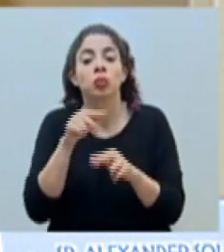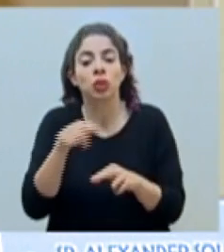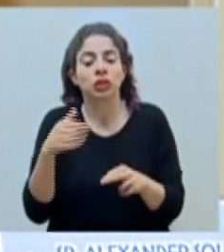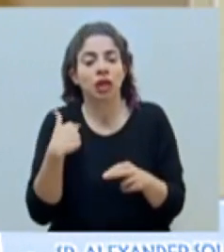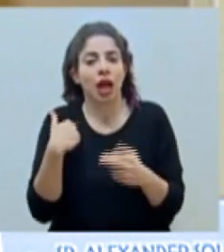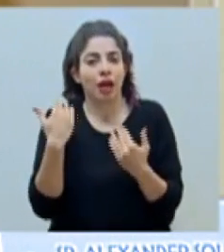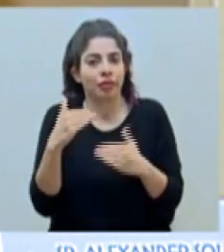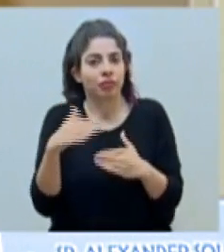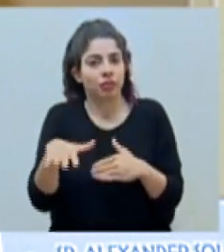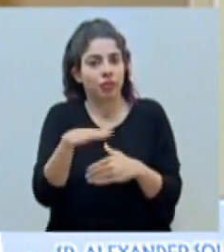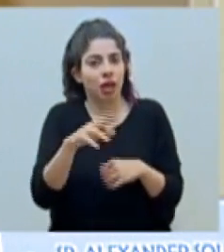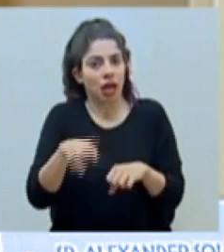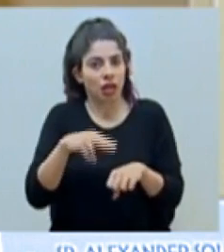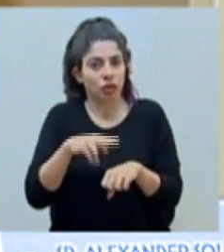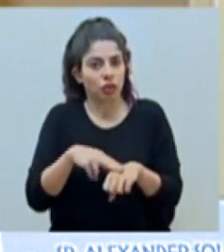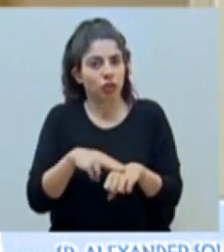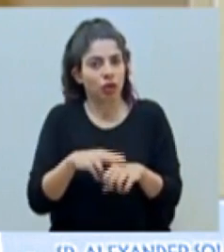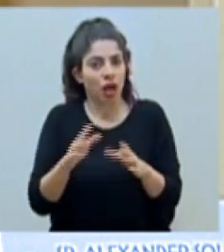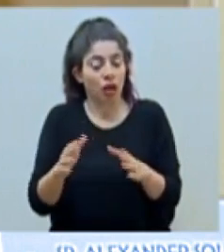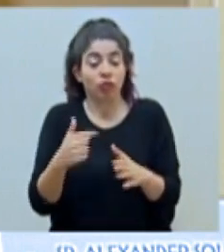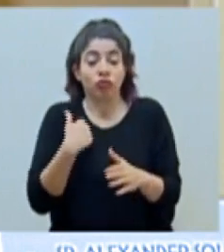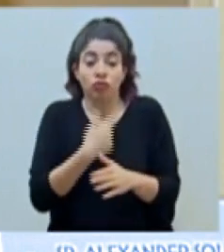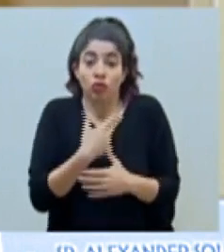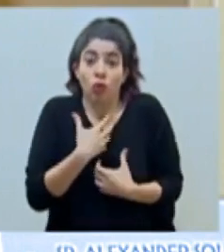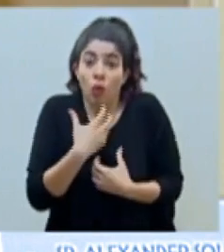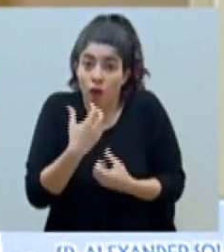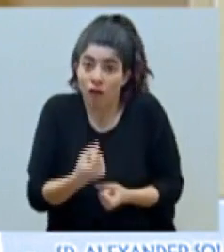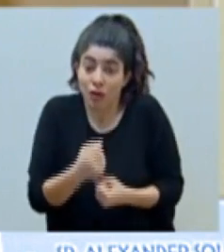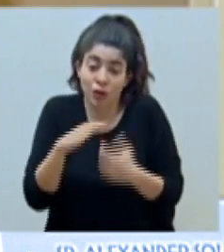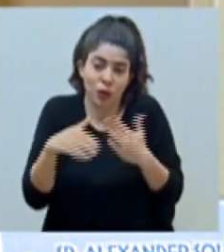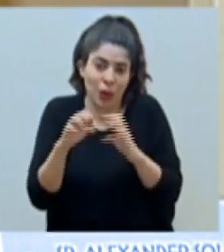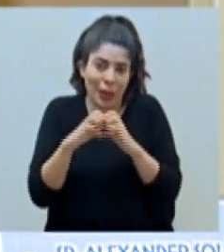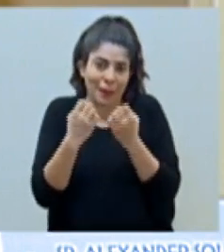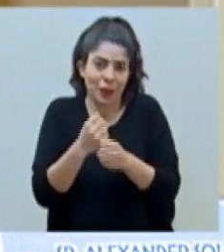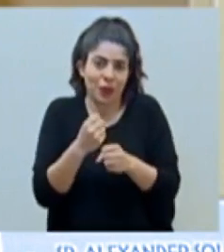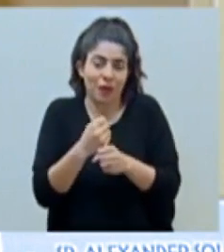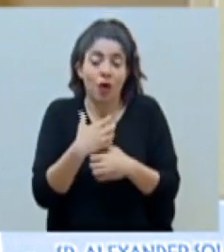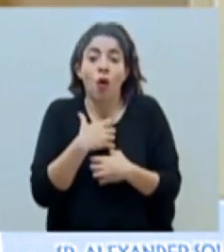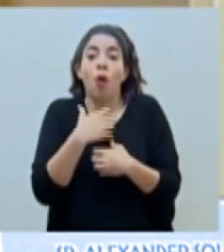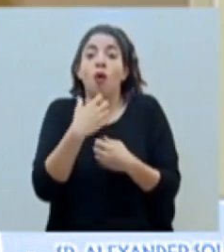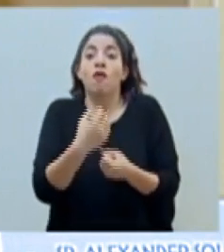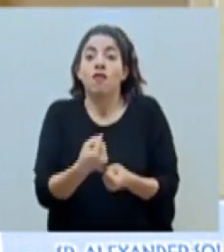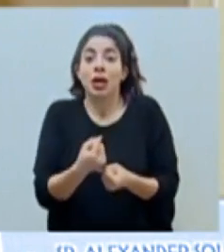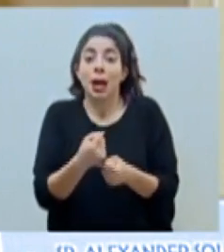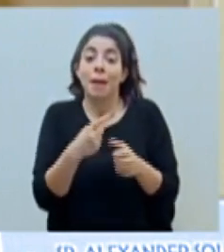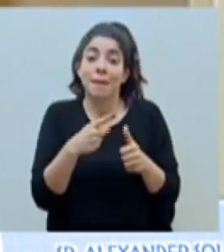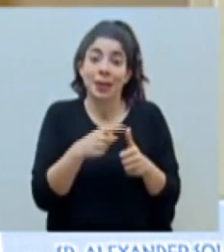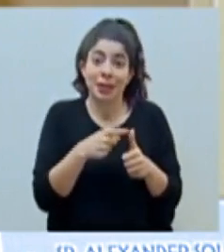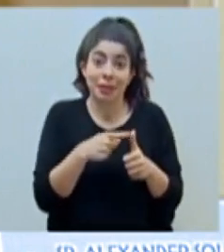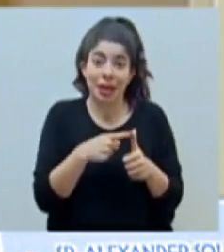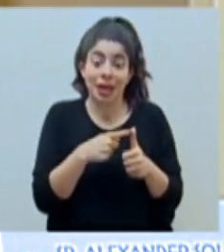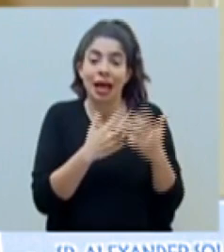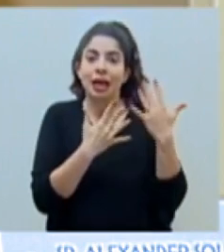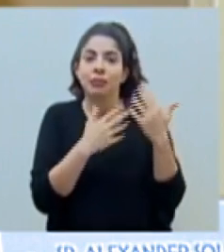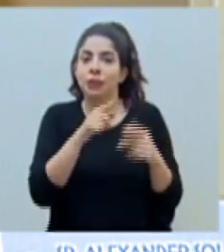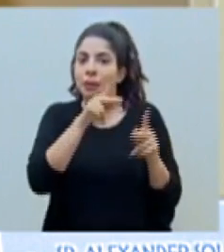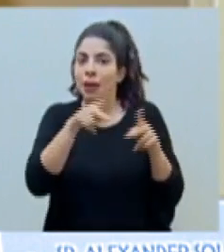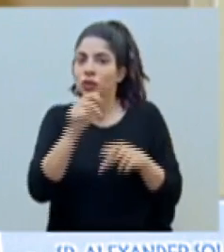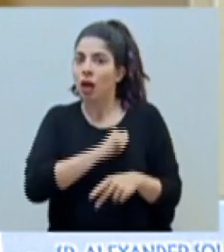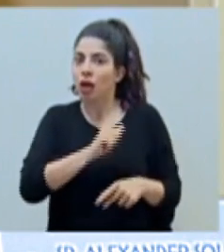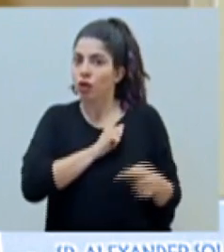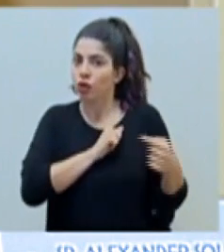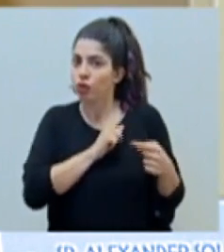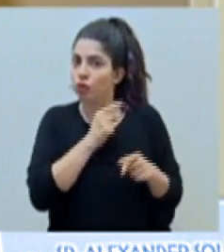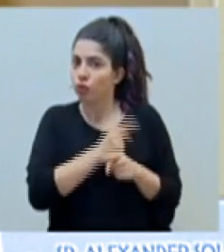tanto, confío y confiamos todos como equipo de trabajo que primero vamos a tener un comportamiento adecuado de